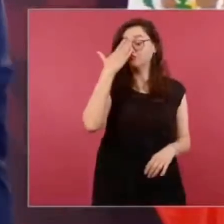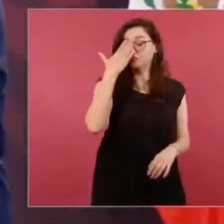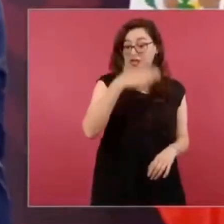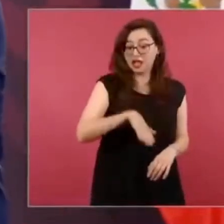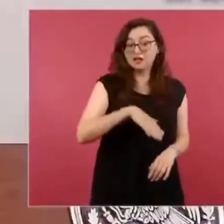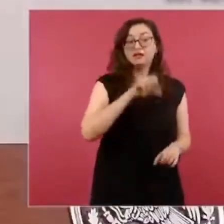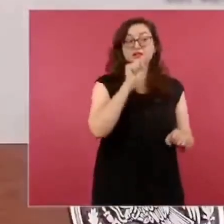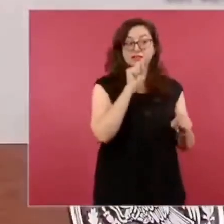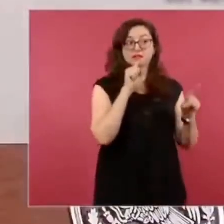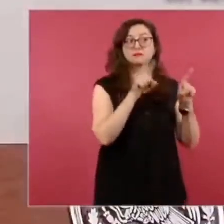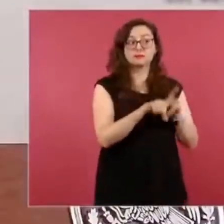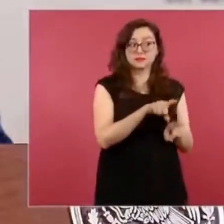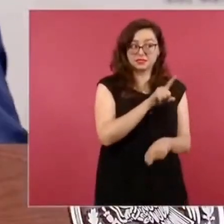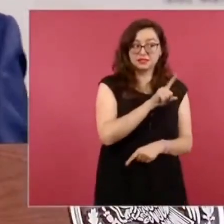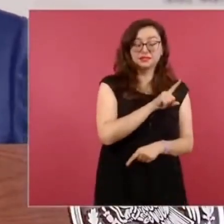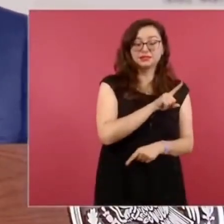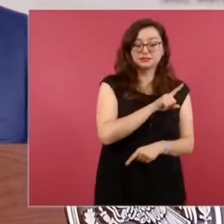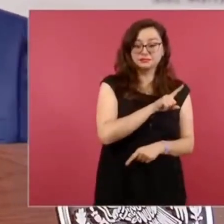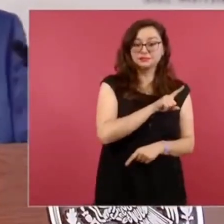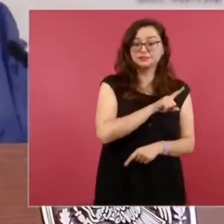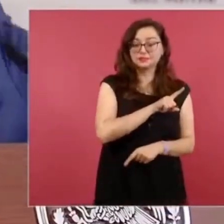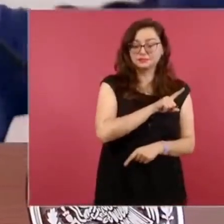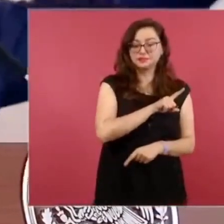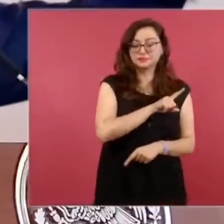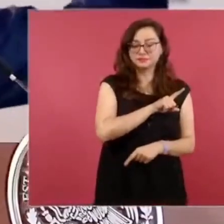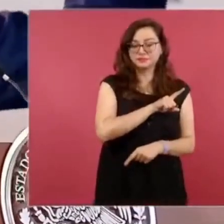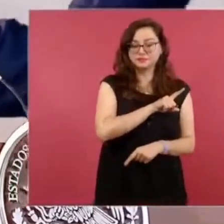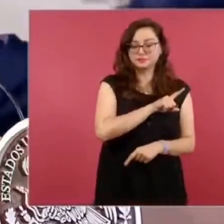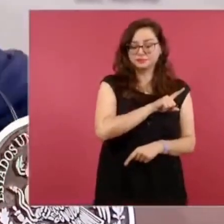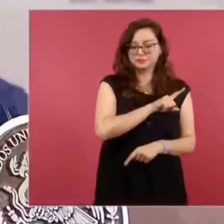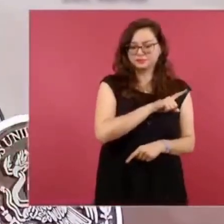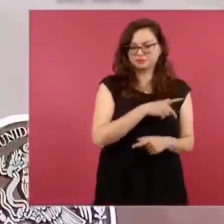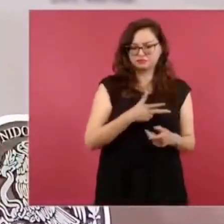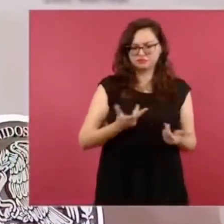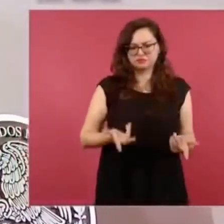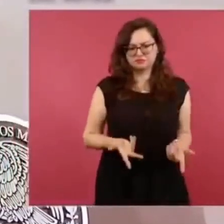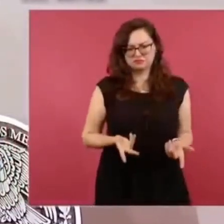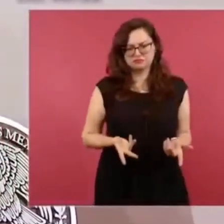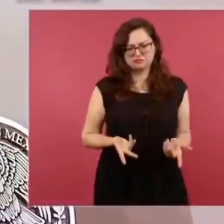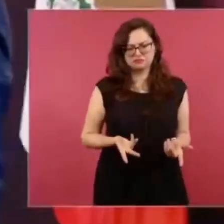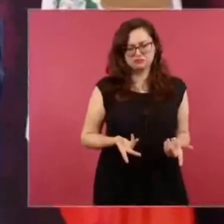no necesariamente fue un acuerdo entre presidentes,